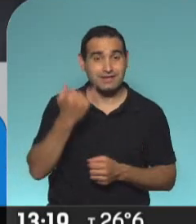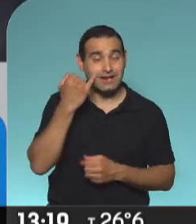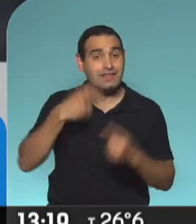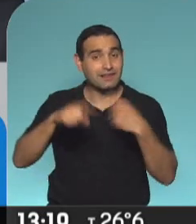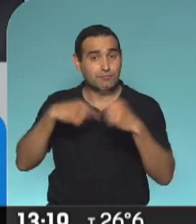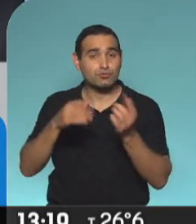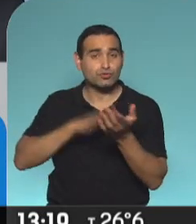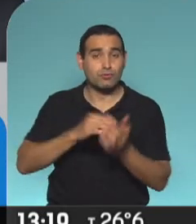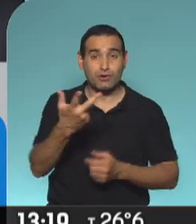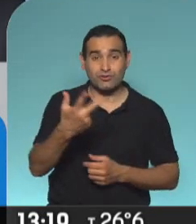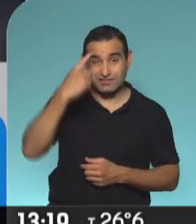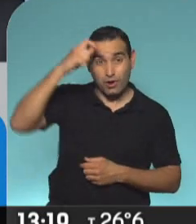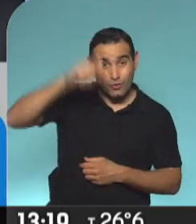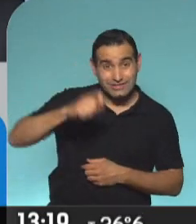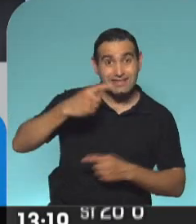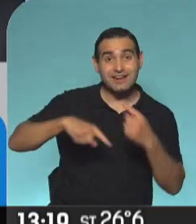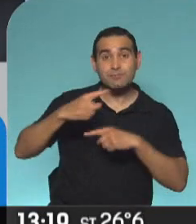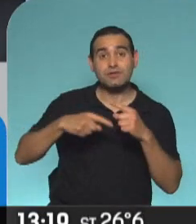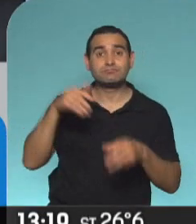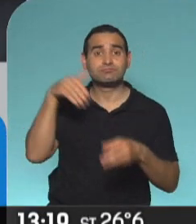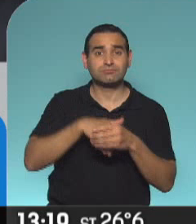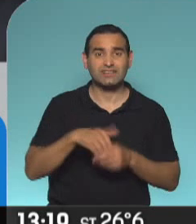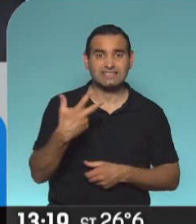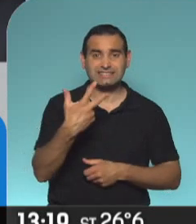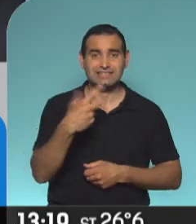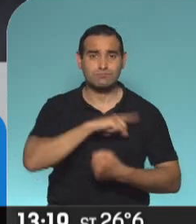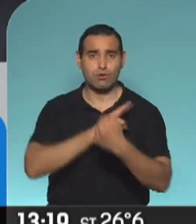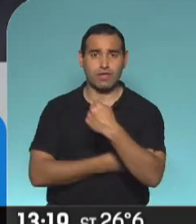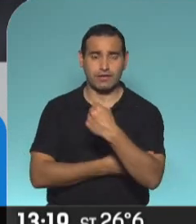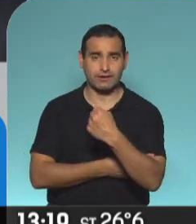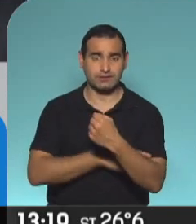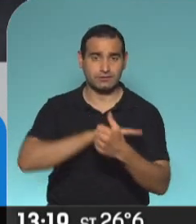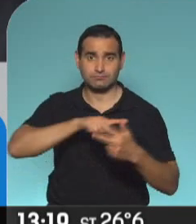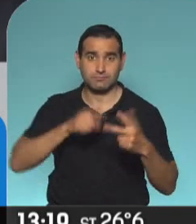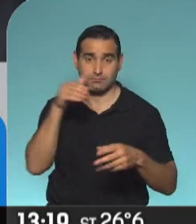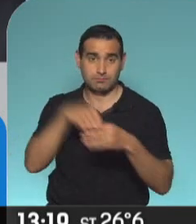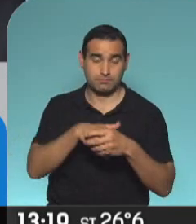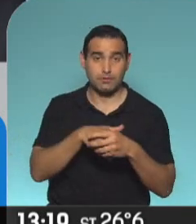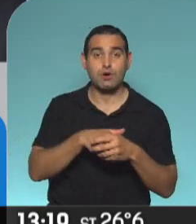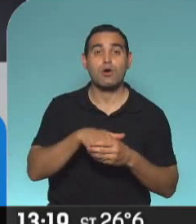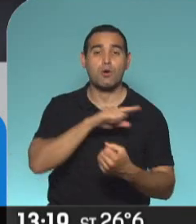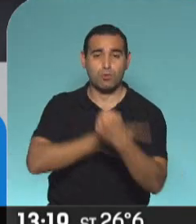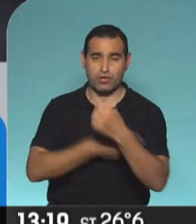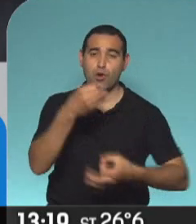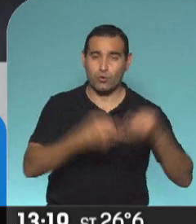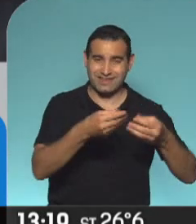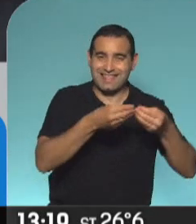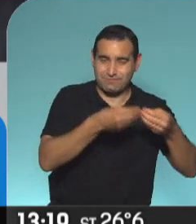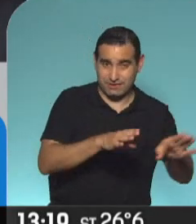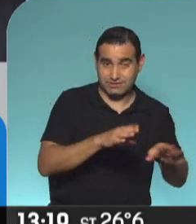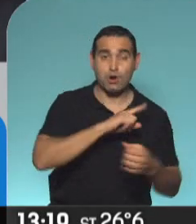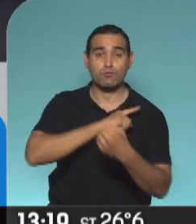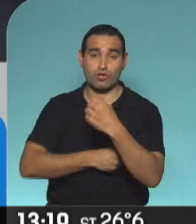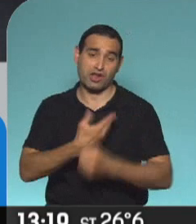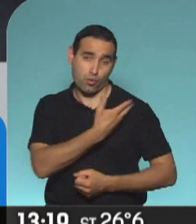respecto de estos tres jueces intervinieron los tres poderes del Estado. Fue validado tanto por el Poder Judicial que lo inició, por el